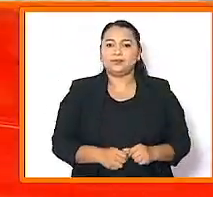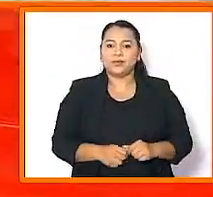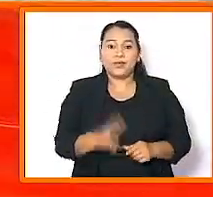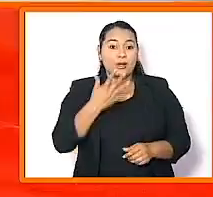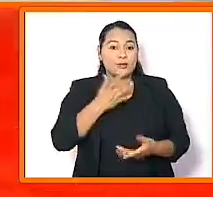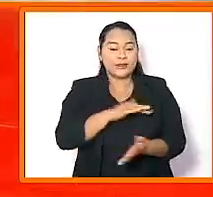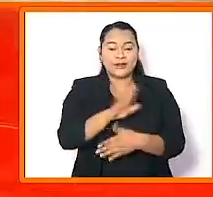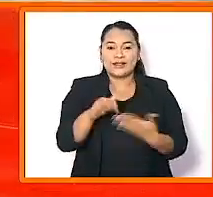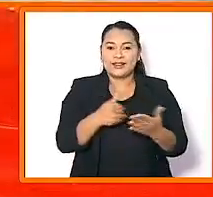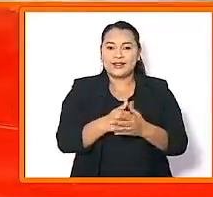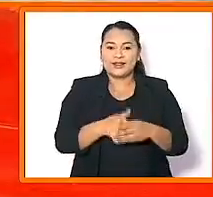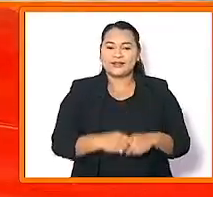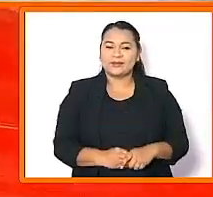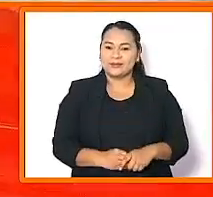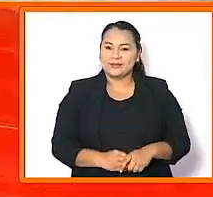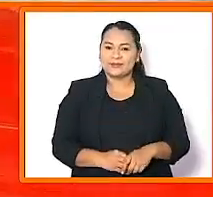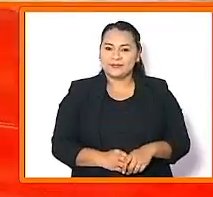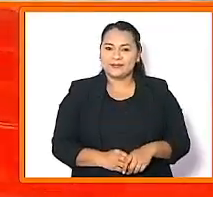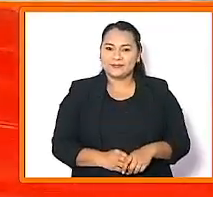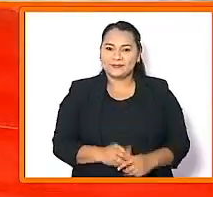suerte